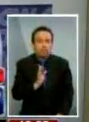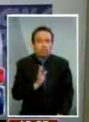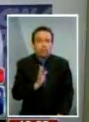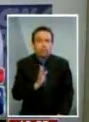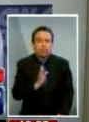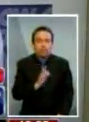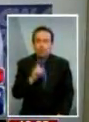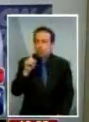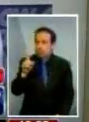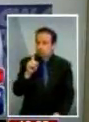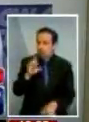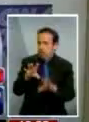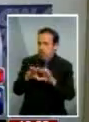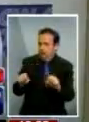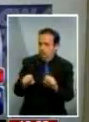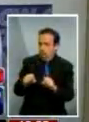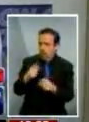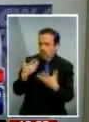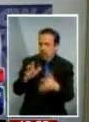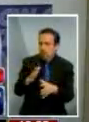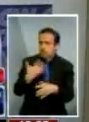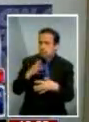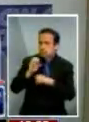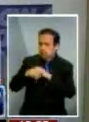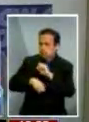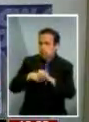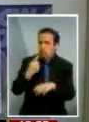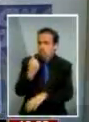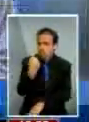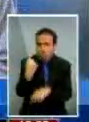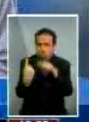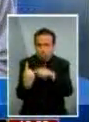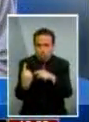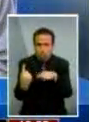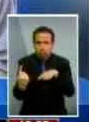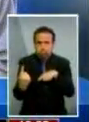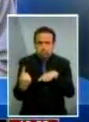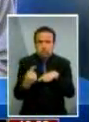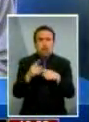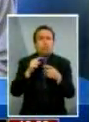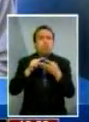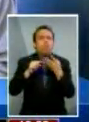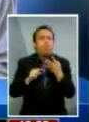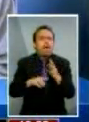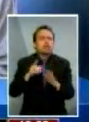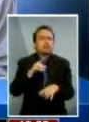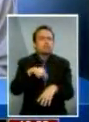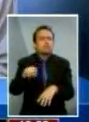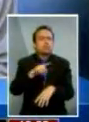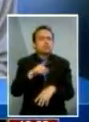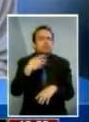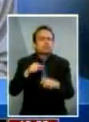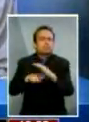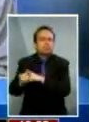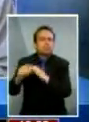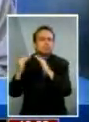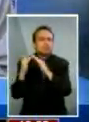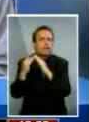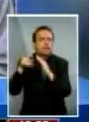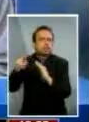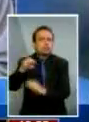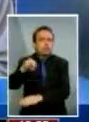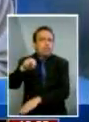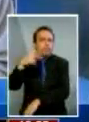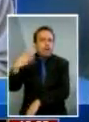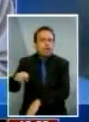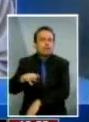como usted decía, no está conforme en el sentido de que haya solamente un imputado, porque ¿cuántas personas habrían entrado a la casa de sus